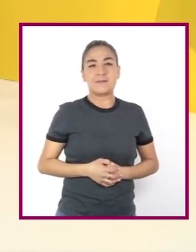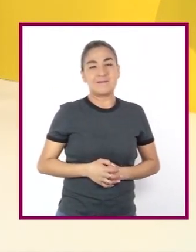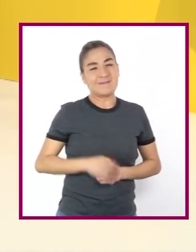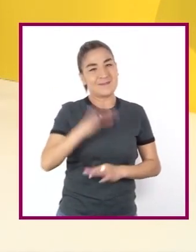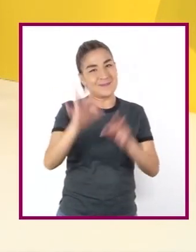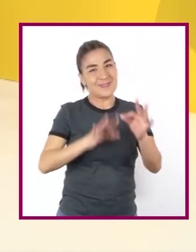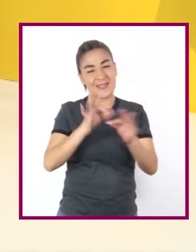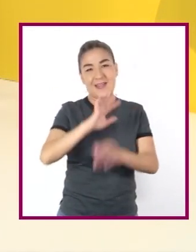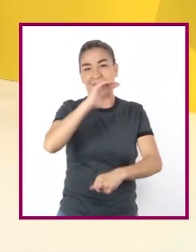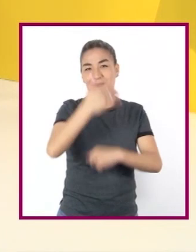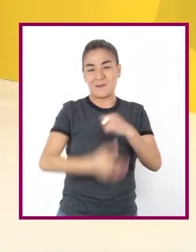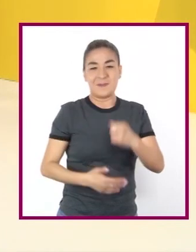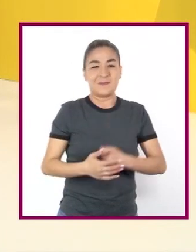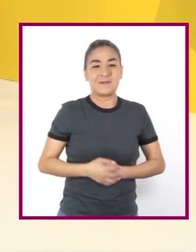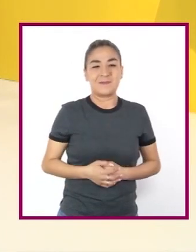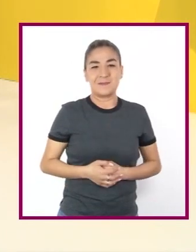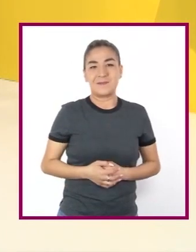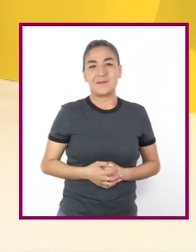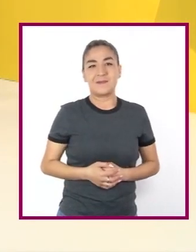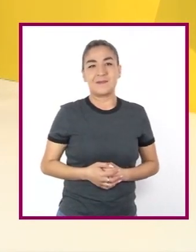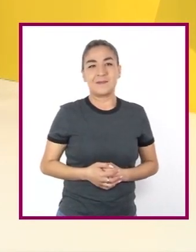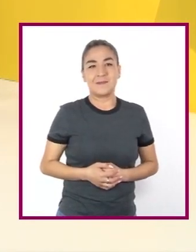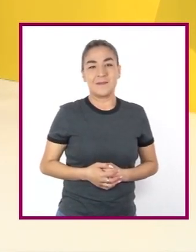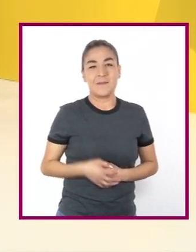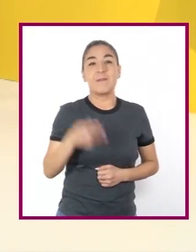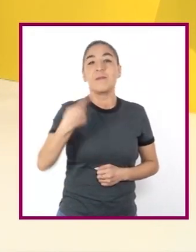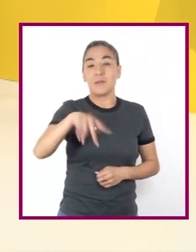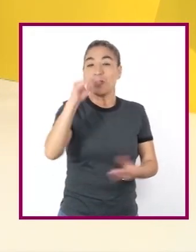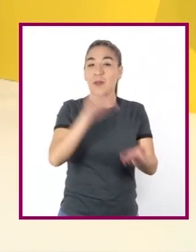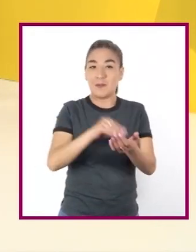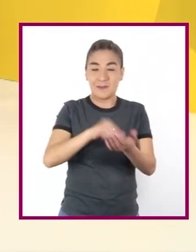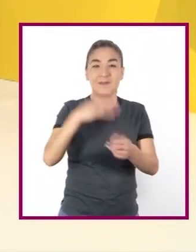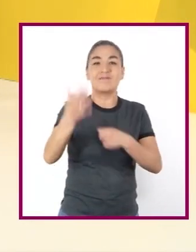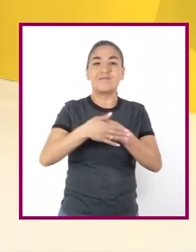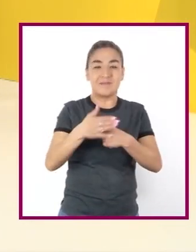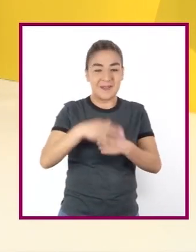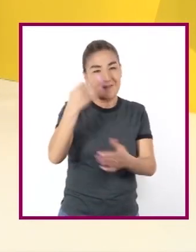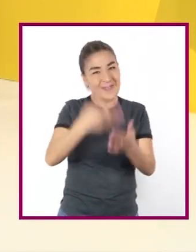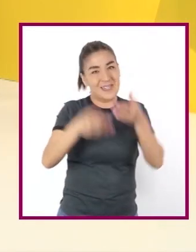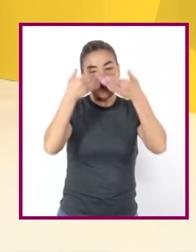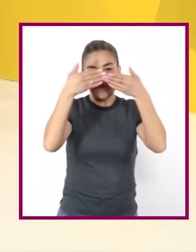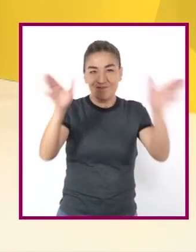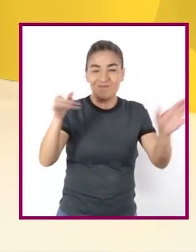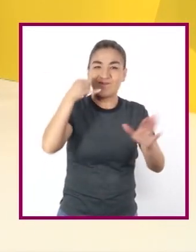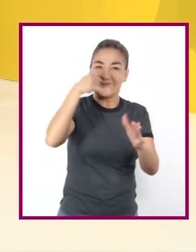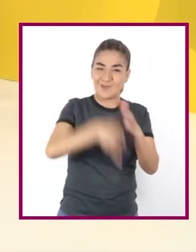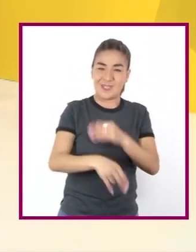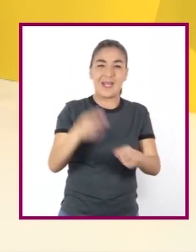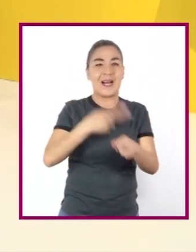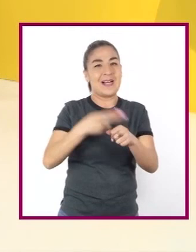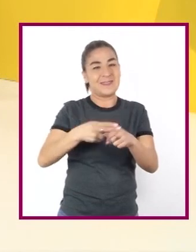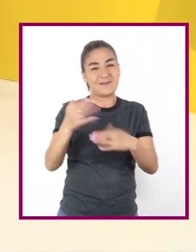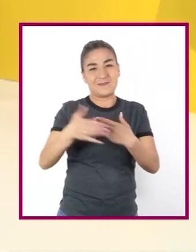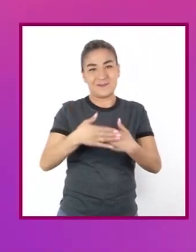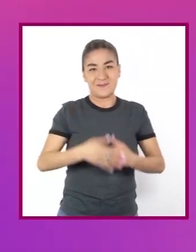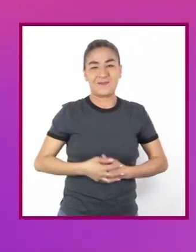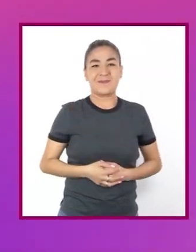Listo, terminamos. Pero aún nos queda mucho por descubrir. Hasta la